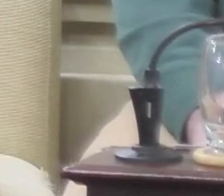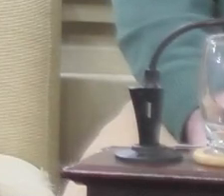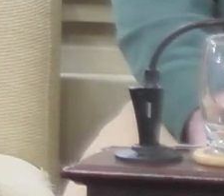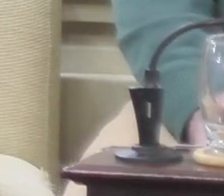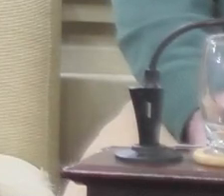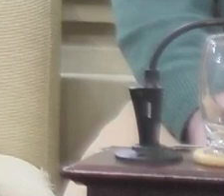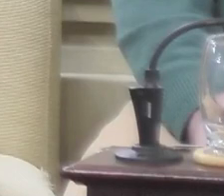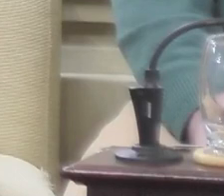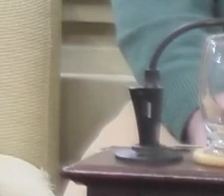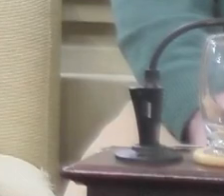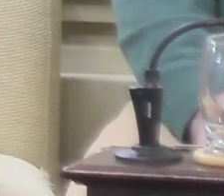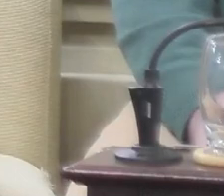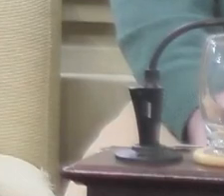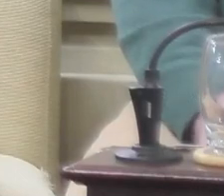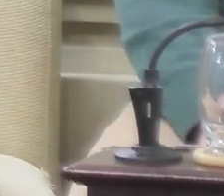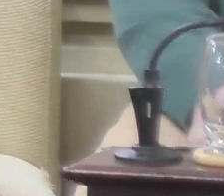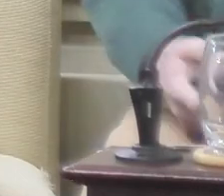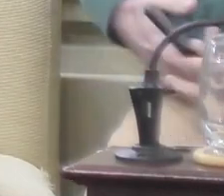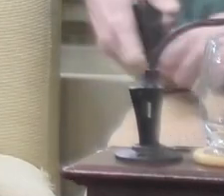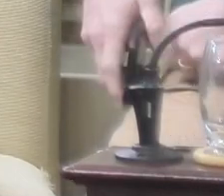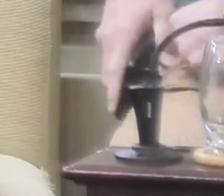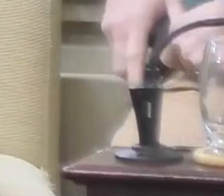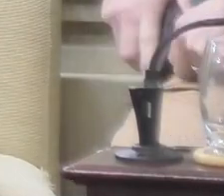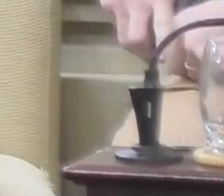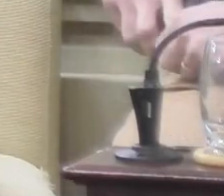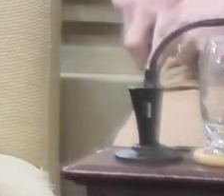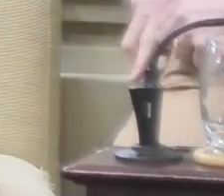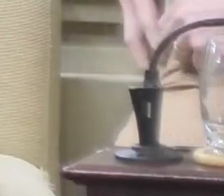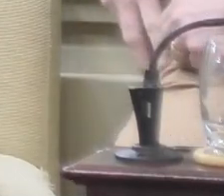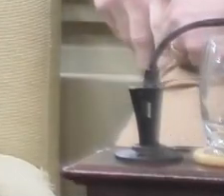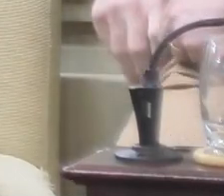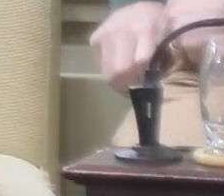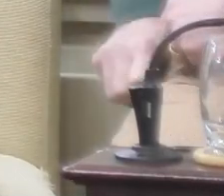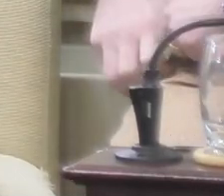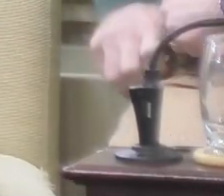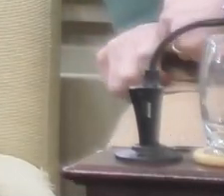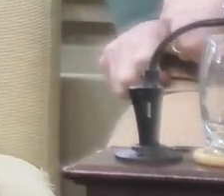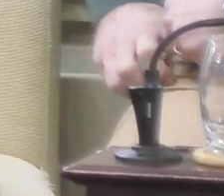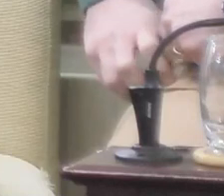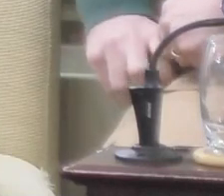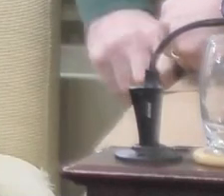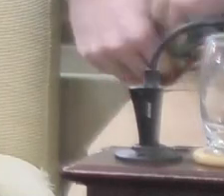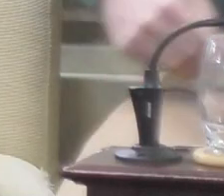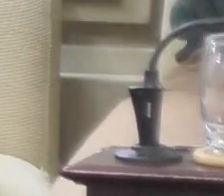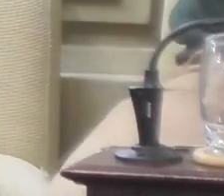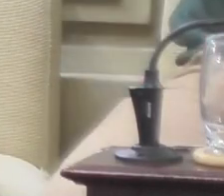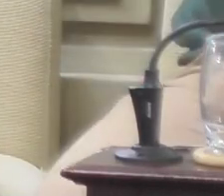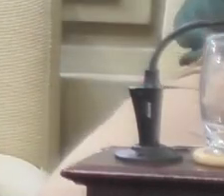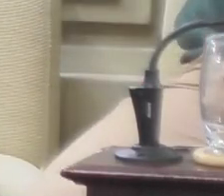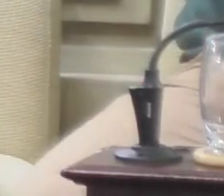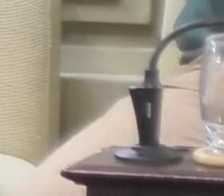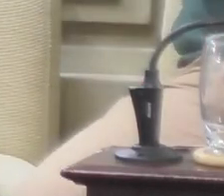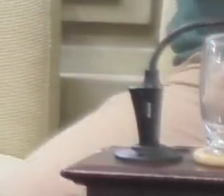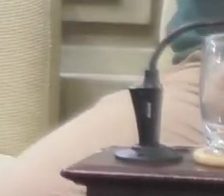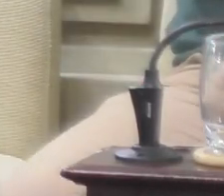por esta ley desde nuestro bloque no no compartimos ni el diagnóstico de la situación ni la relación histórica que se ha hecho de estos